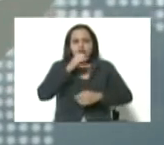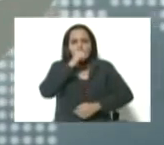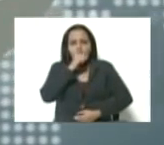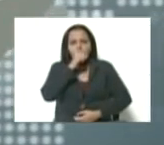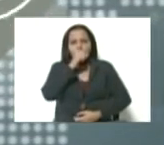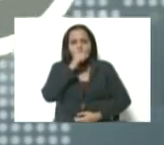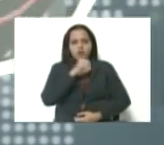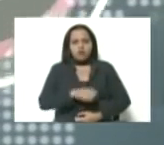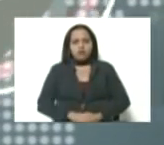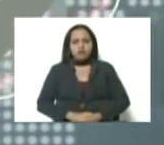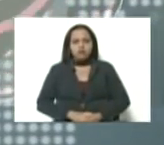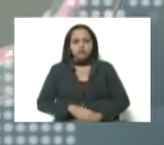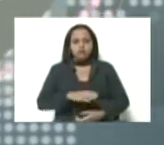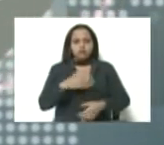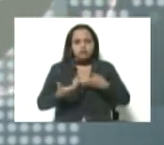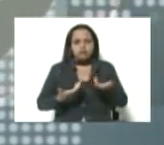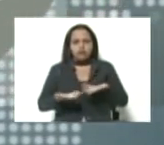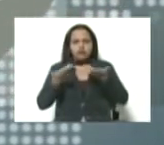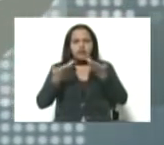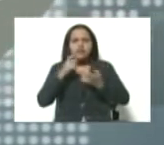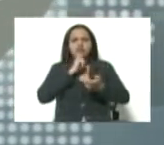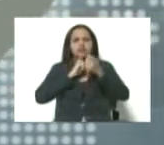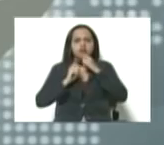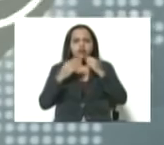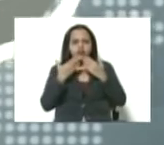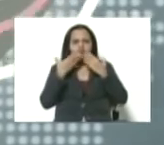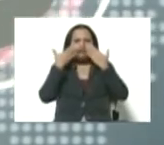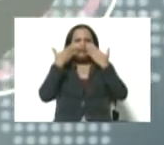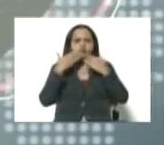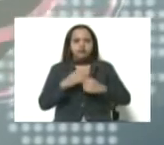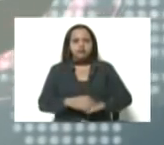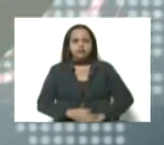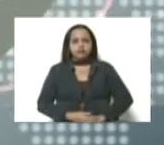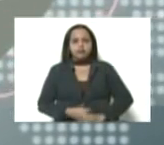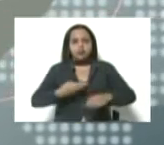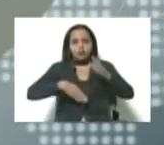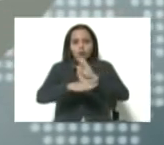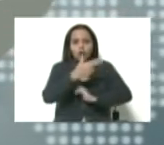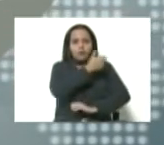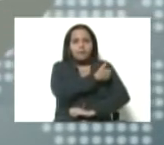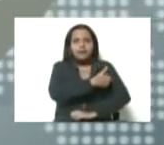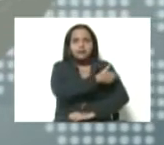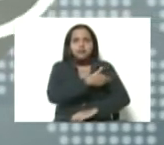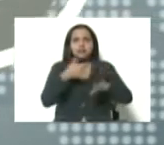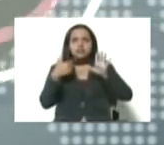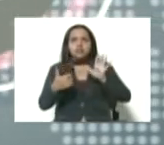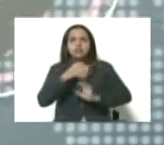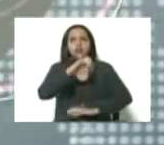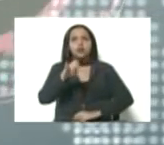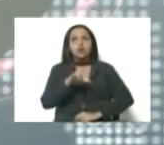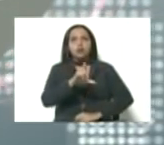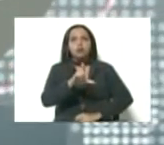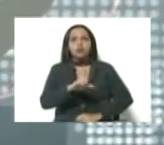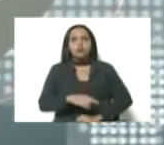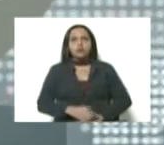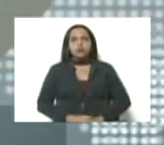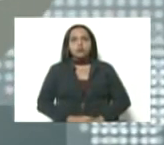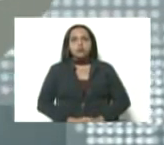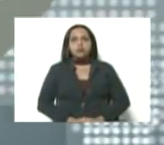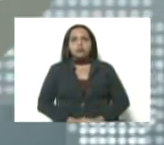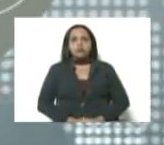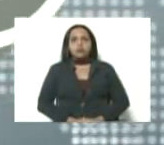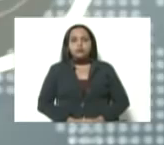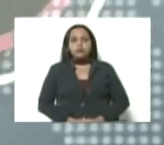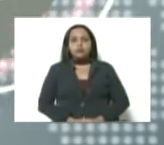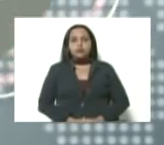fiebre dificultad respiratoria fue al hospital que tiene en el pei de julio se